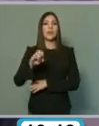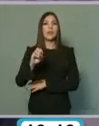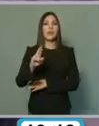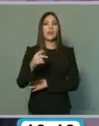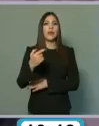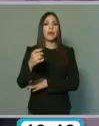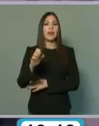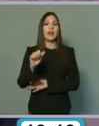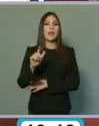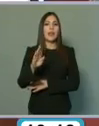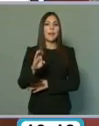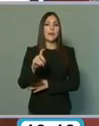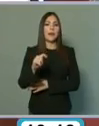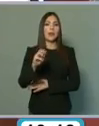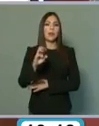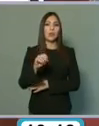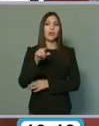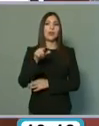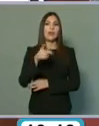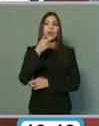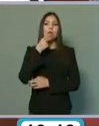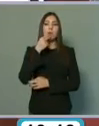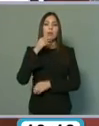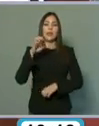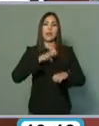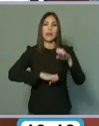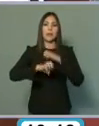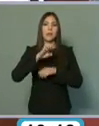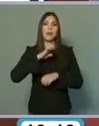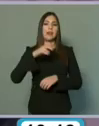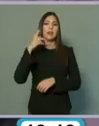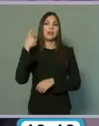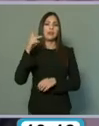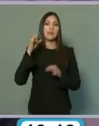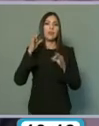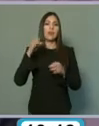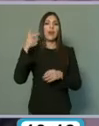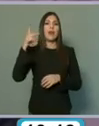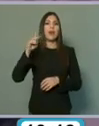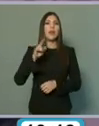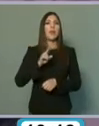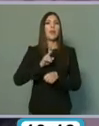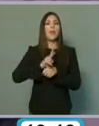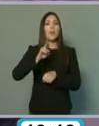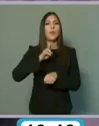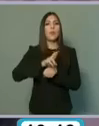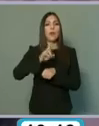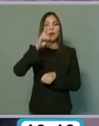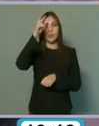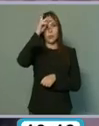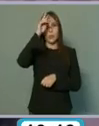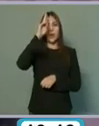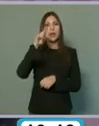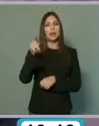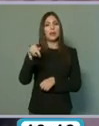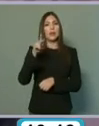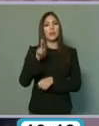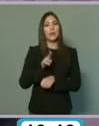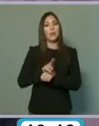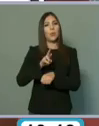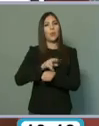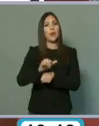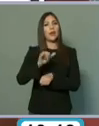Él es embajador extraordinario y plenipotenciario de la Embajada y Consulados de Uruguay, a quien le agradecemos profundamente que